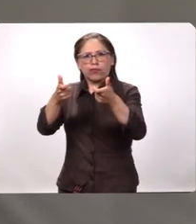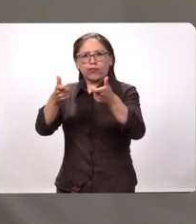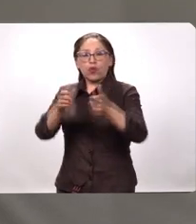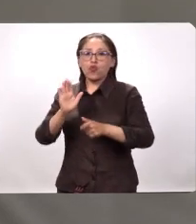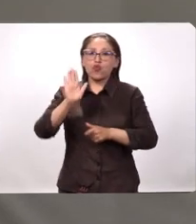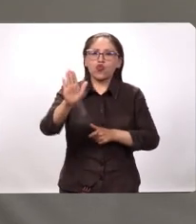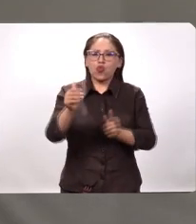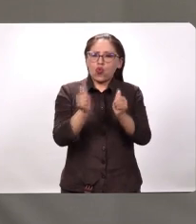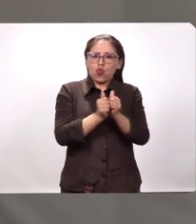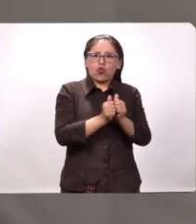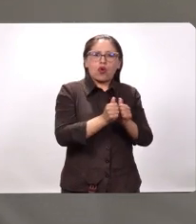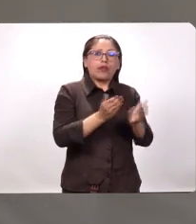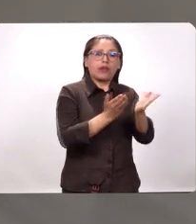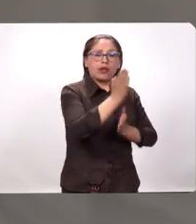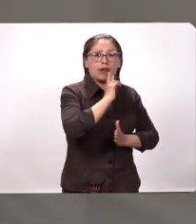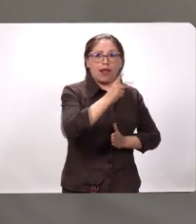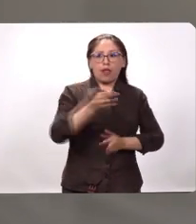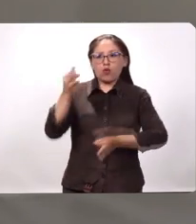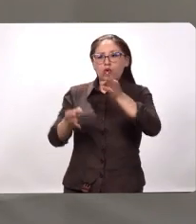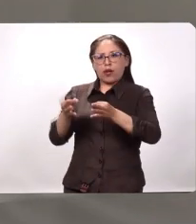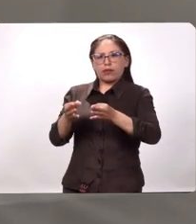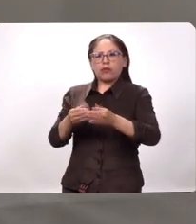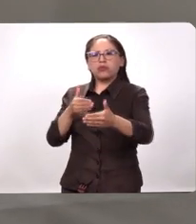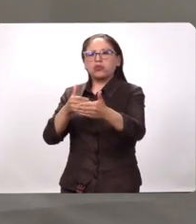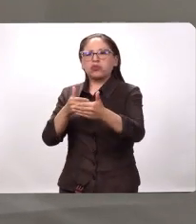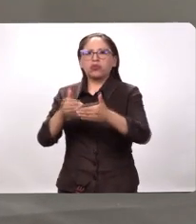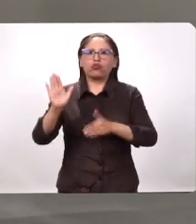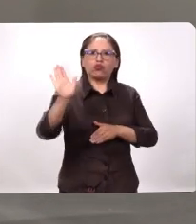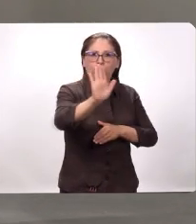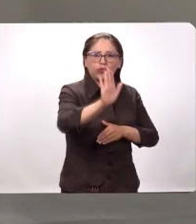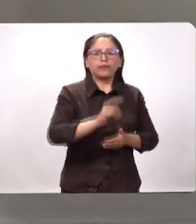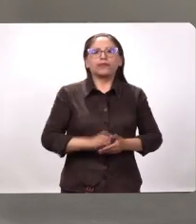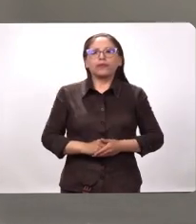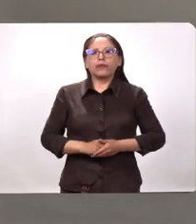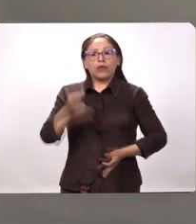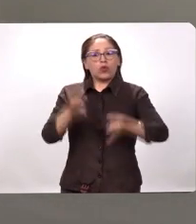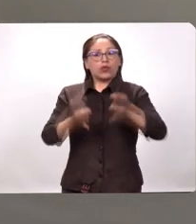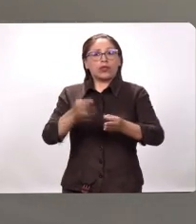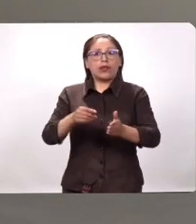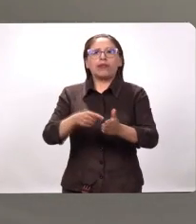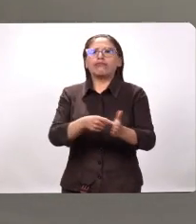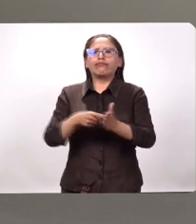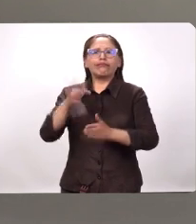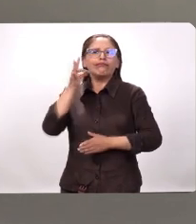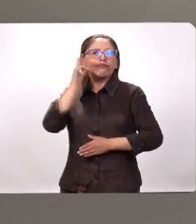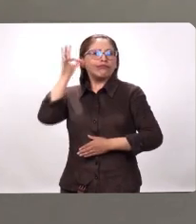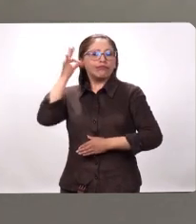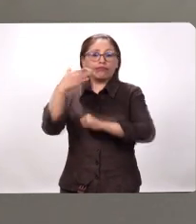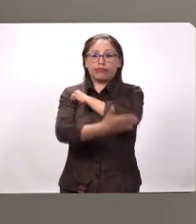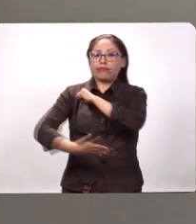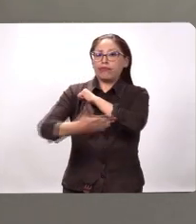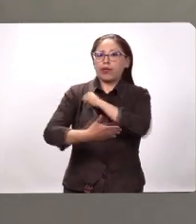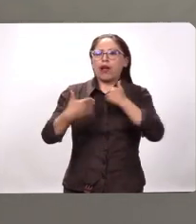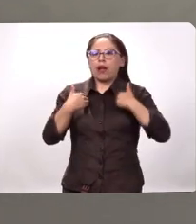fiscalizar contigo. Los juzgados y derechos reales estarán cerca de ti. La justicia indígena originaria